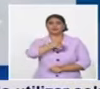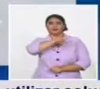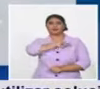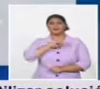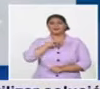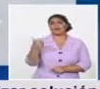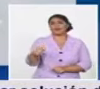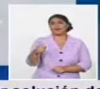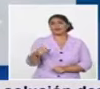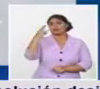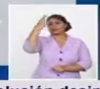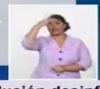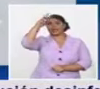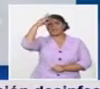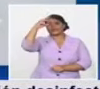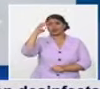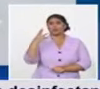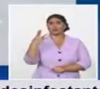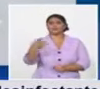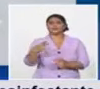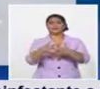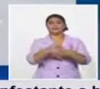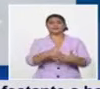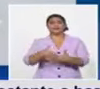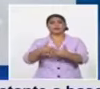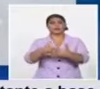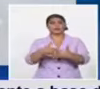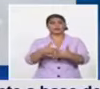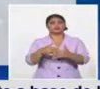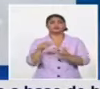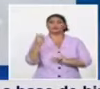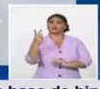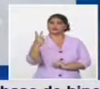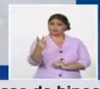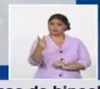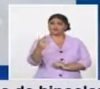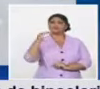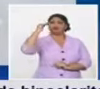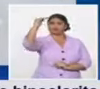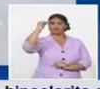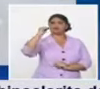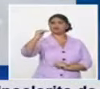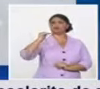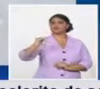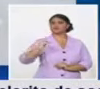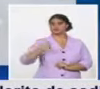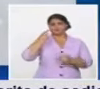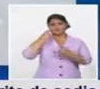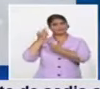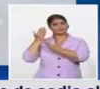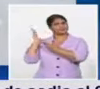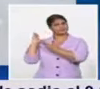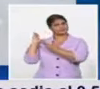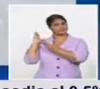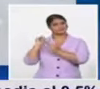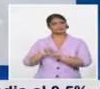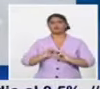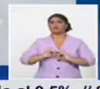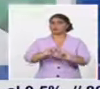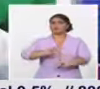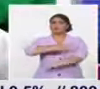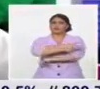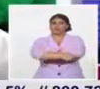3 y de Estados Unidos, pues, 2 casos importados en el día de ayer.